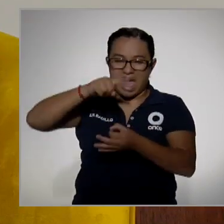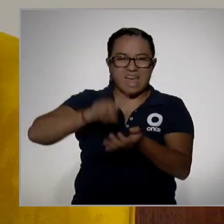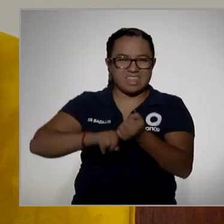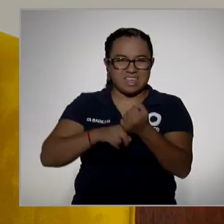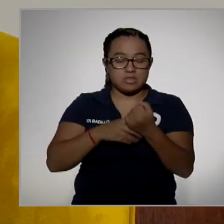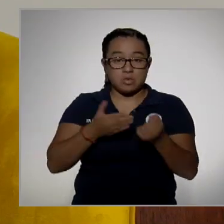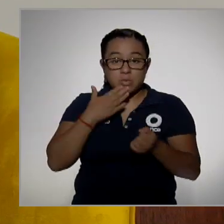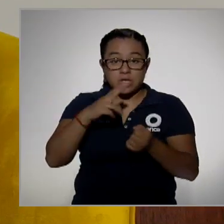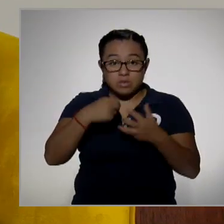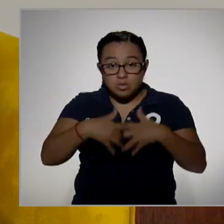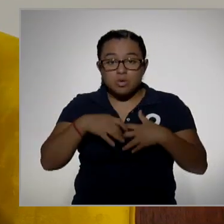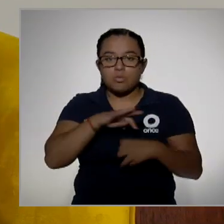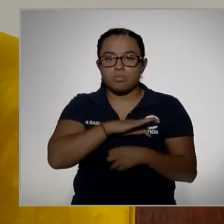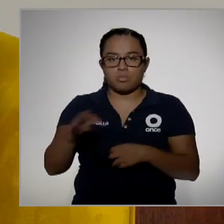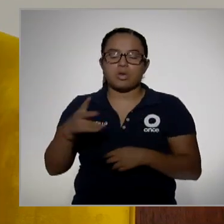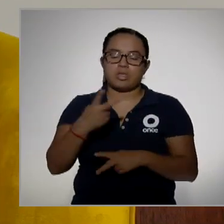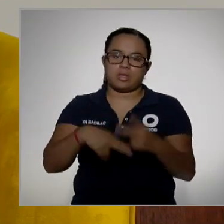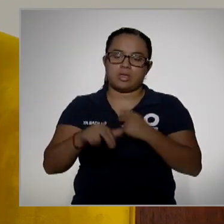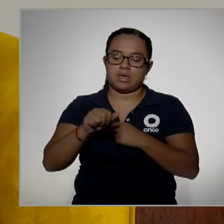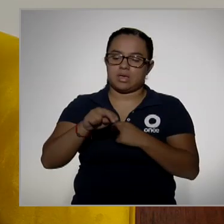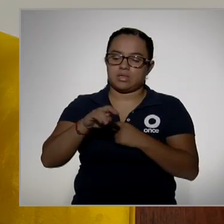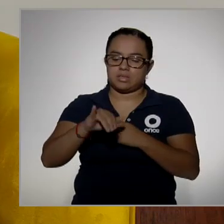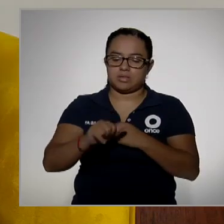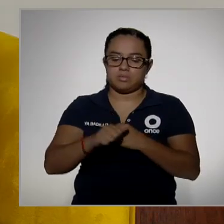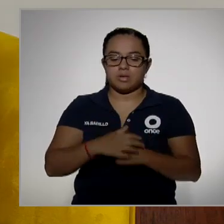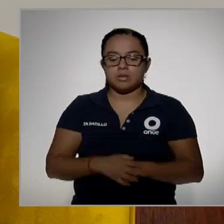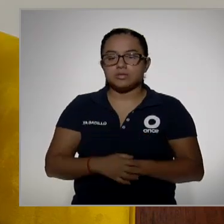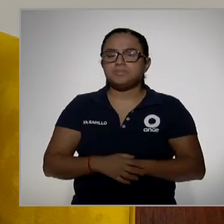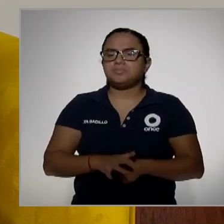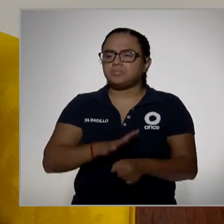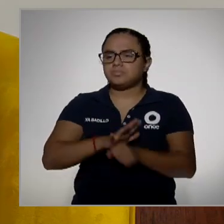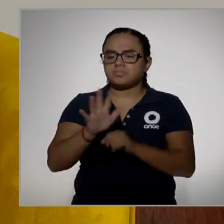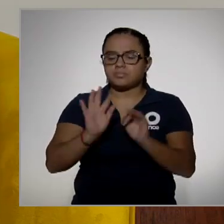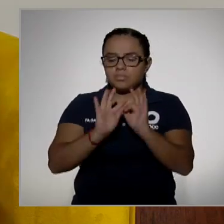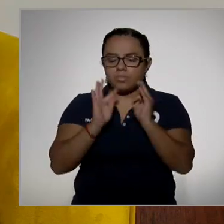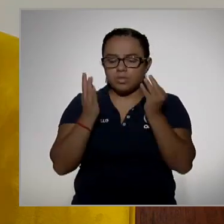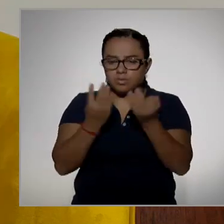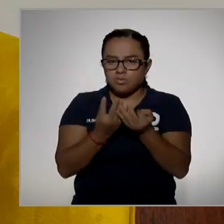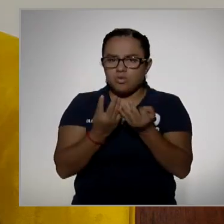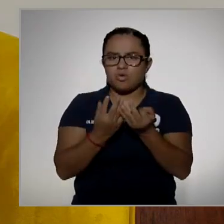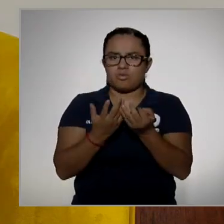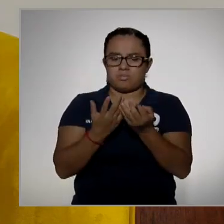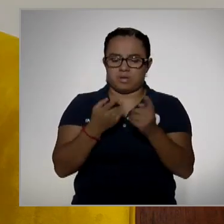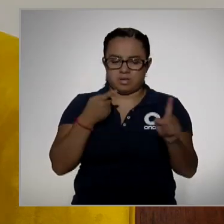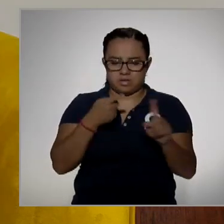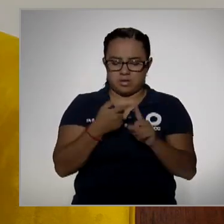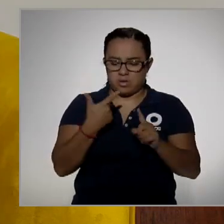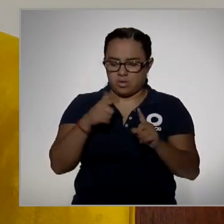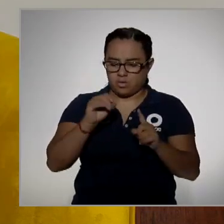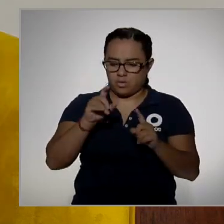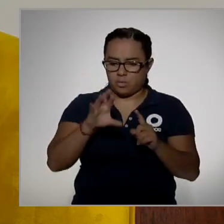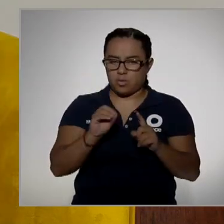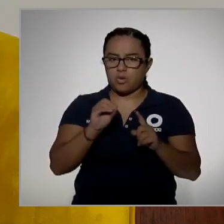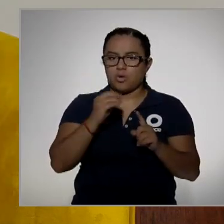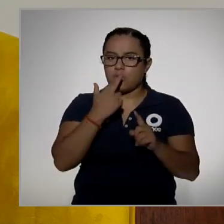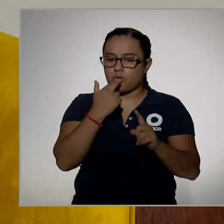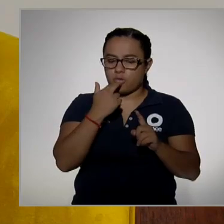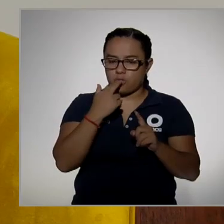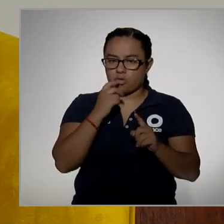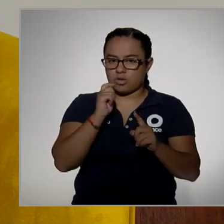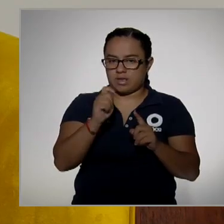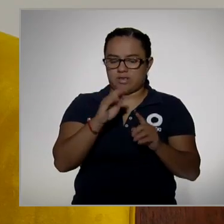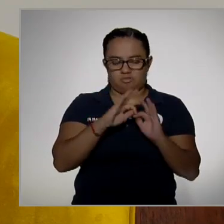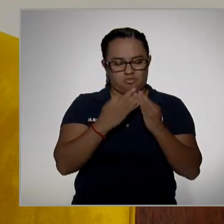si no se produce adecuadamente ahora qué forma tienen estos tienen una particularidad de estos glóbulos rojos que son diferentes a todas las